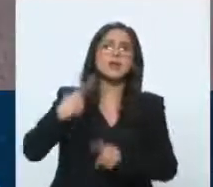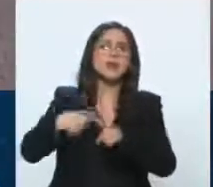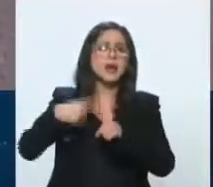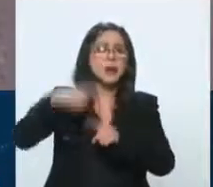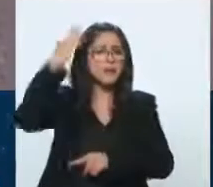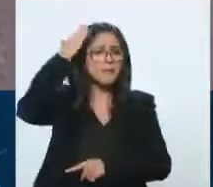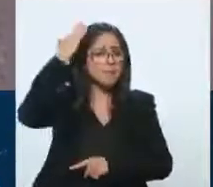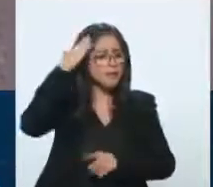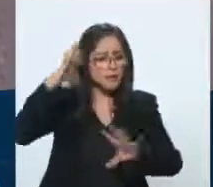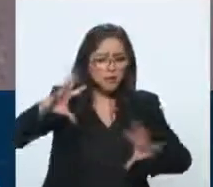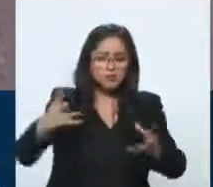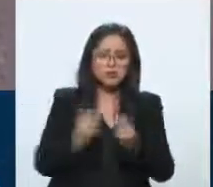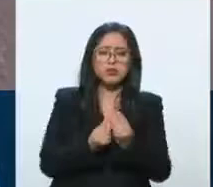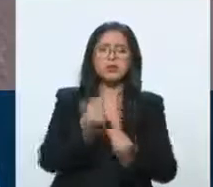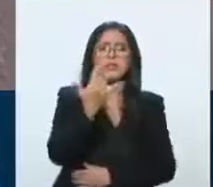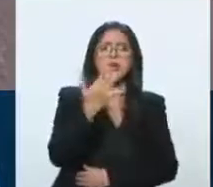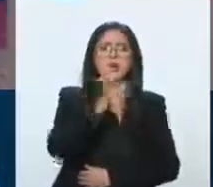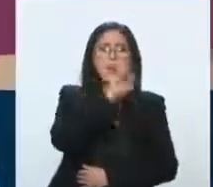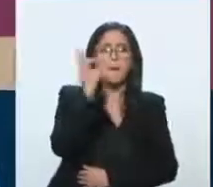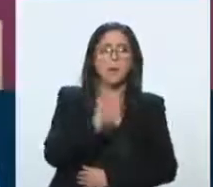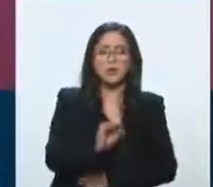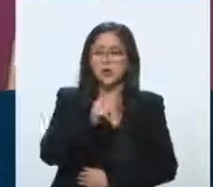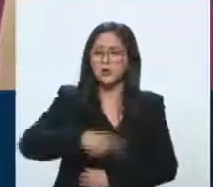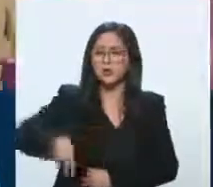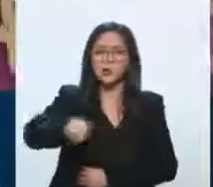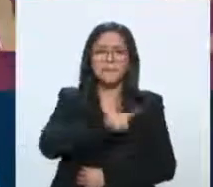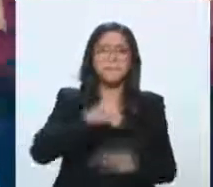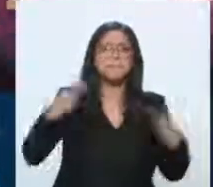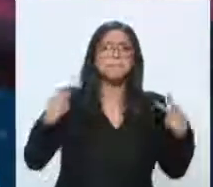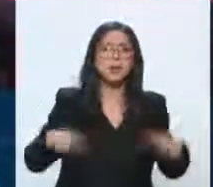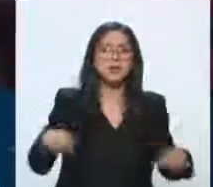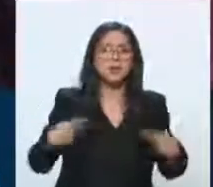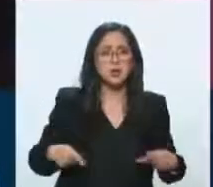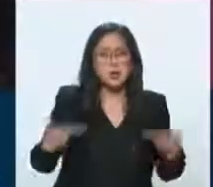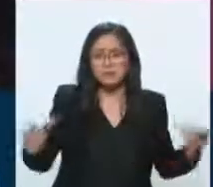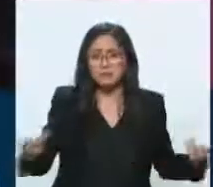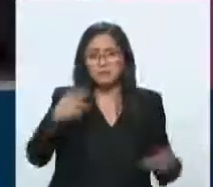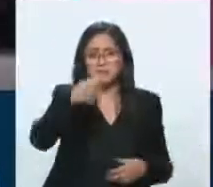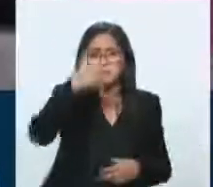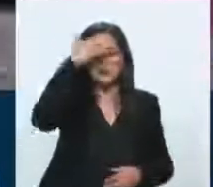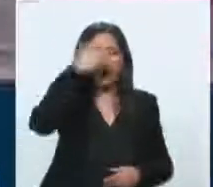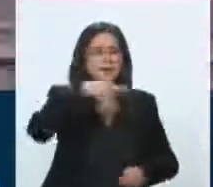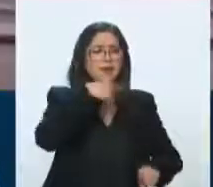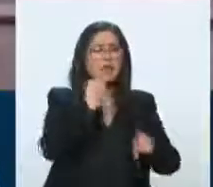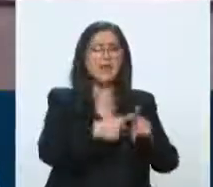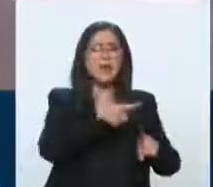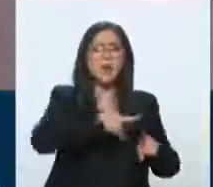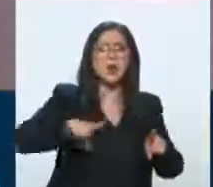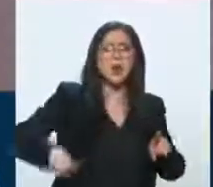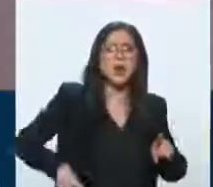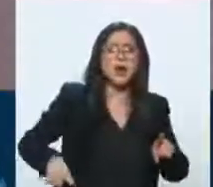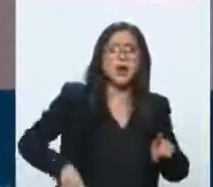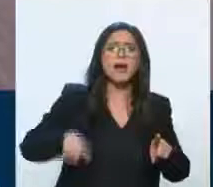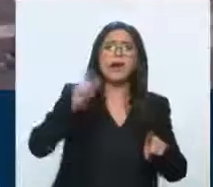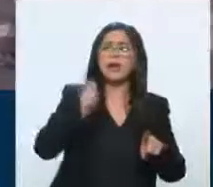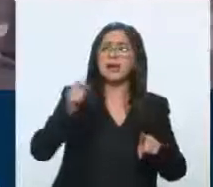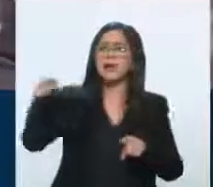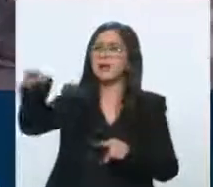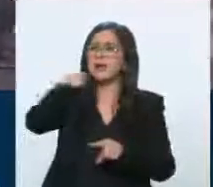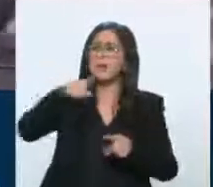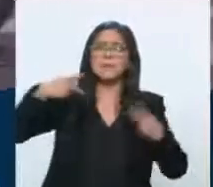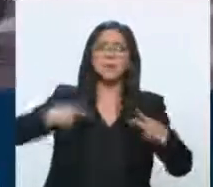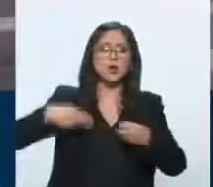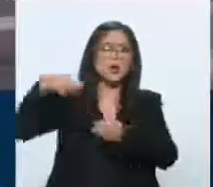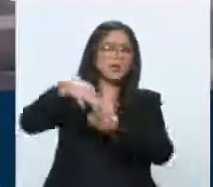represente a más del 50% de la población. Esta, más que la lógica de gobernabilidad, responde a una lógica electoral, que es